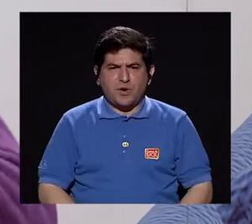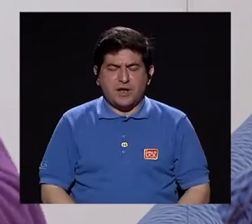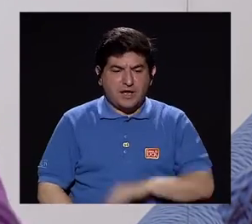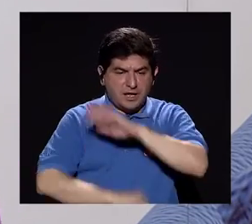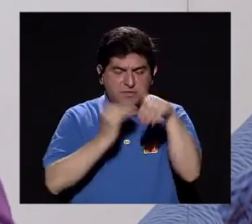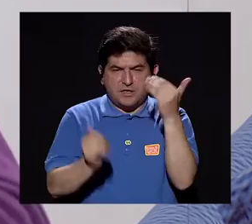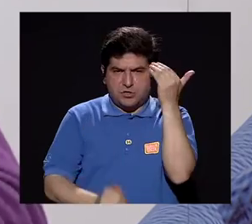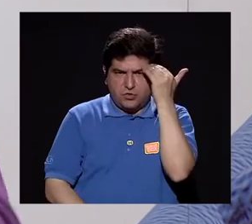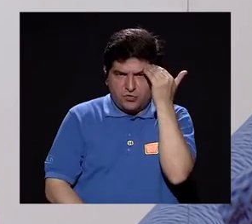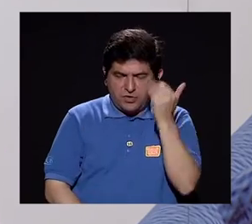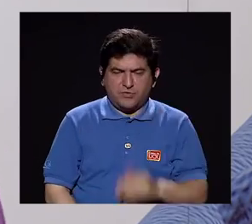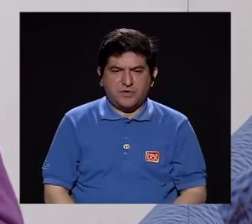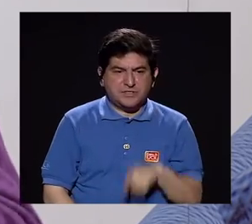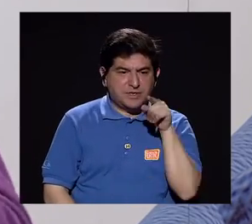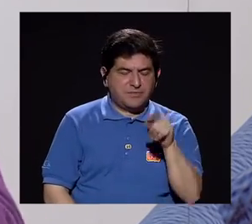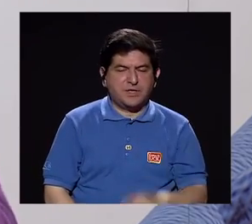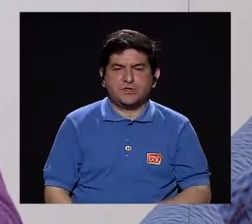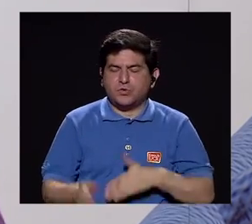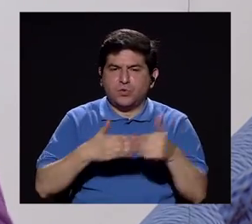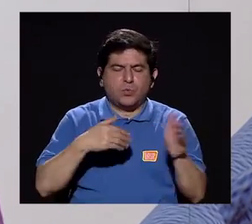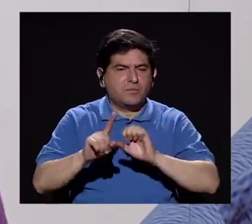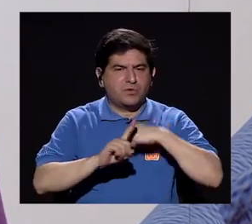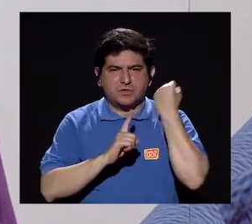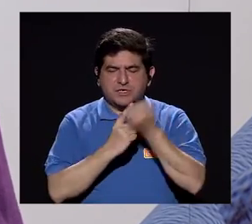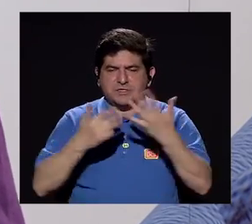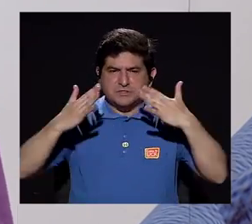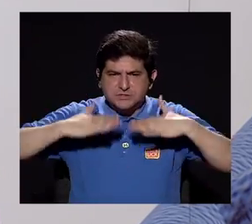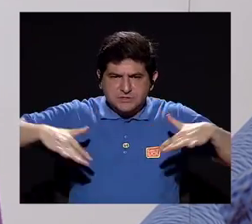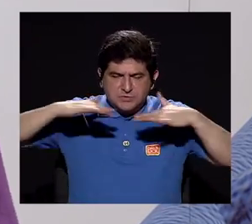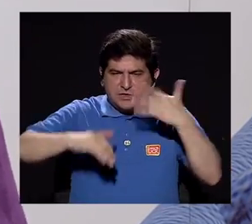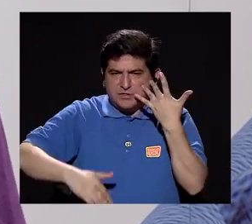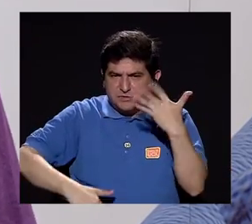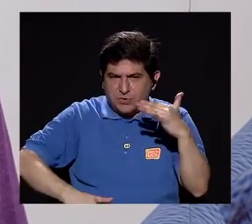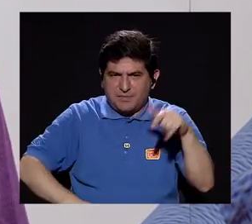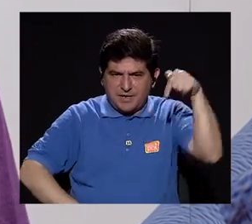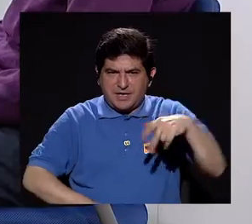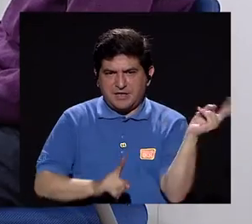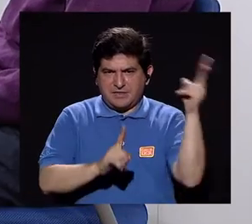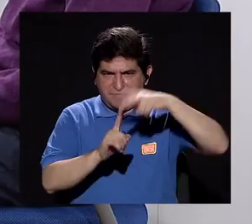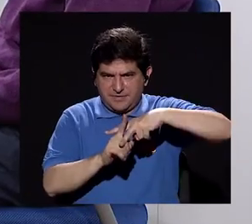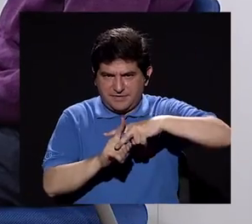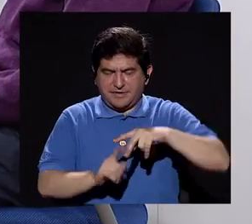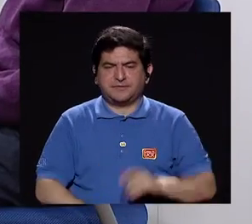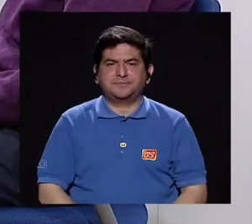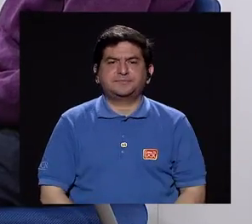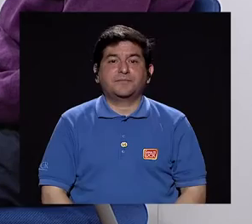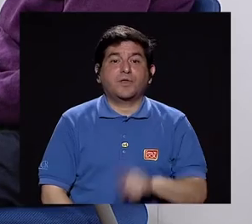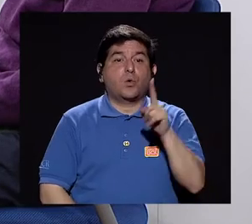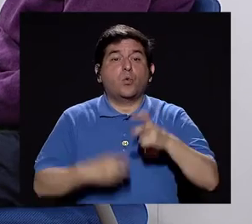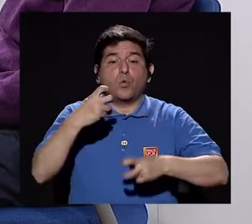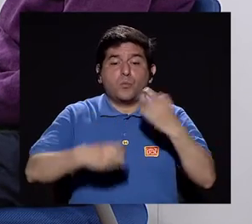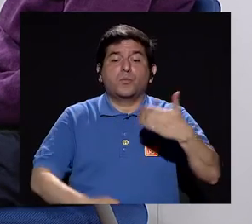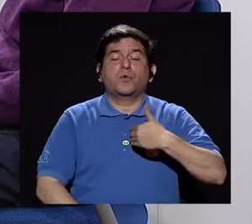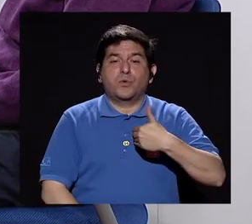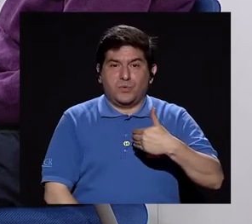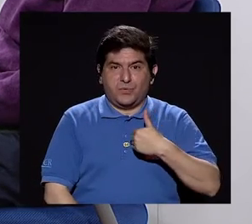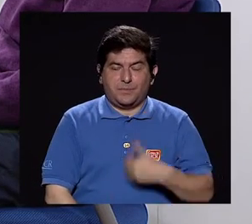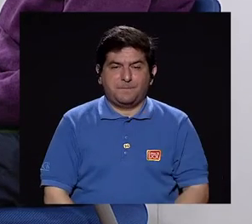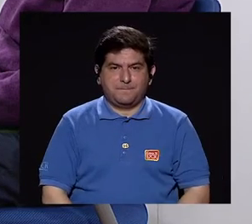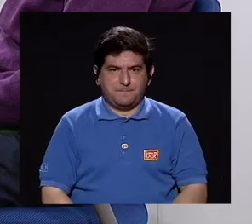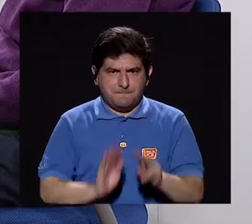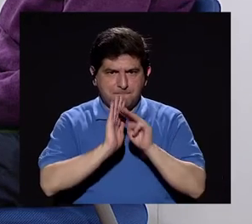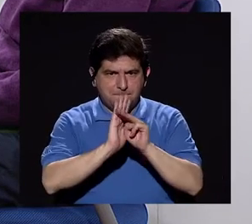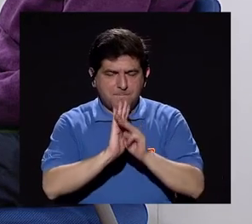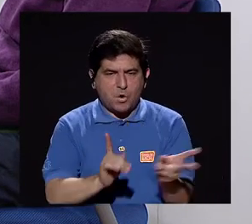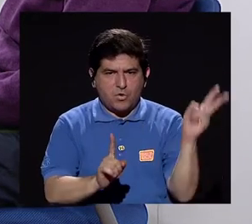escapular todo este conocimiento todos estos modelos a cualquier situación climatológica similar a la nuestra si de hecho nosotros uno de los problemas que hemos tenido es que